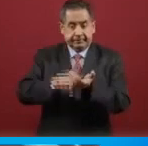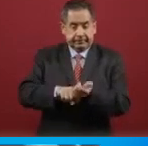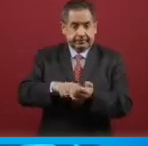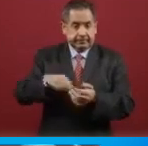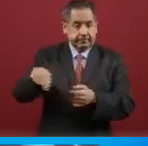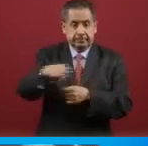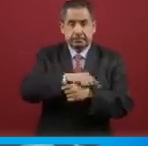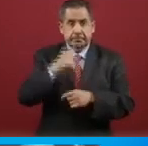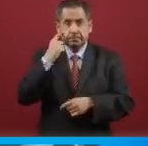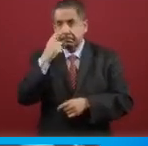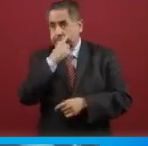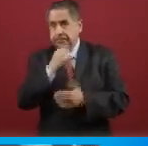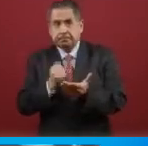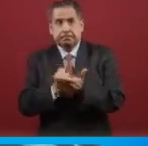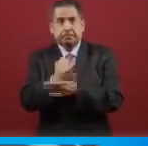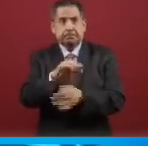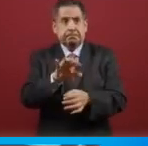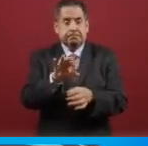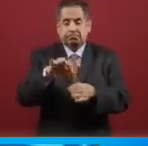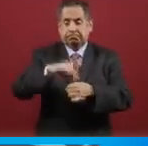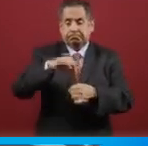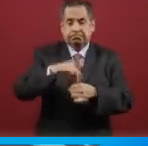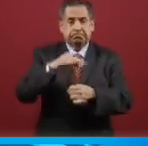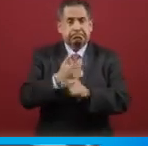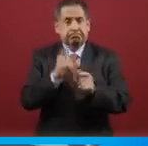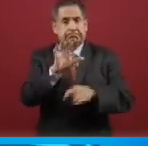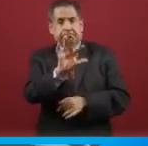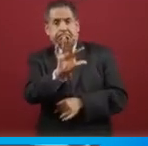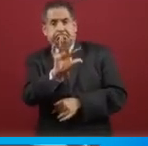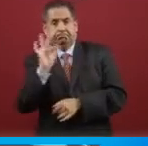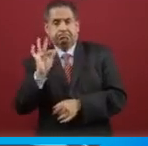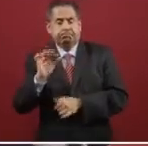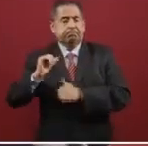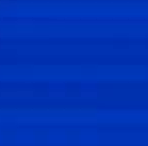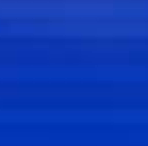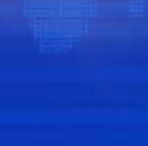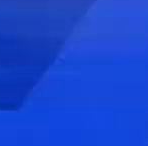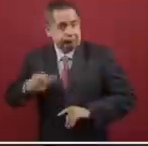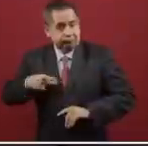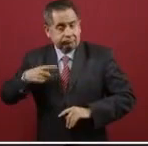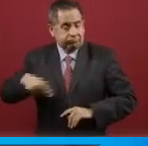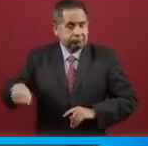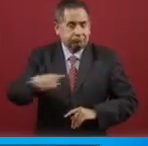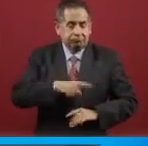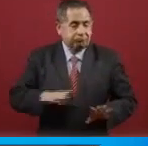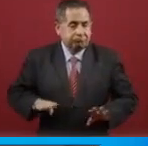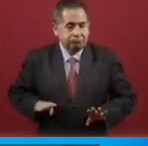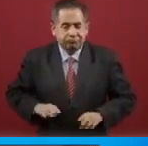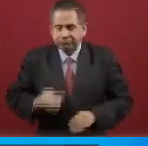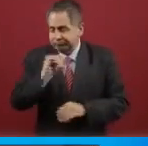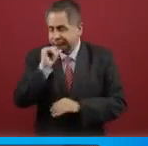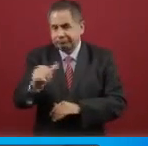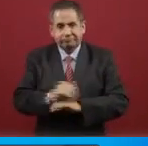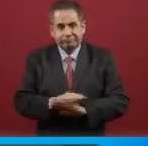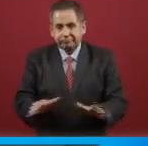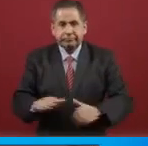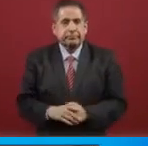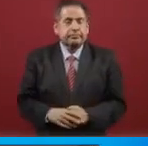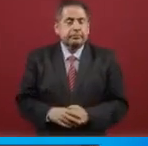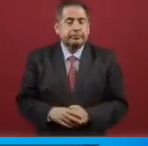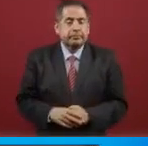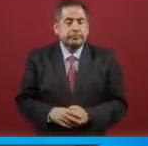también para impedir la posible renegociación del tratado entre México, Estados Unidos y Canadá. Fomento al turismo.